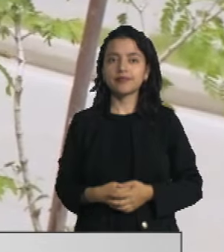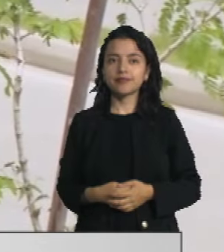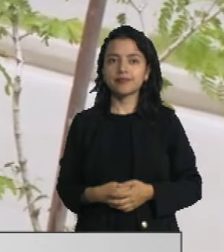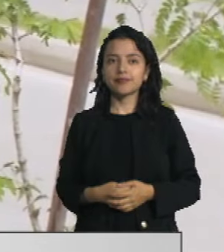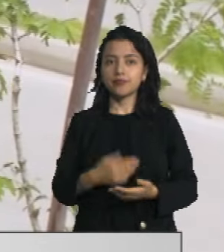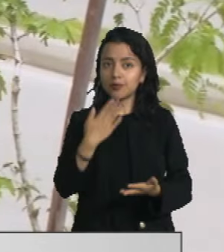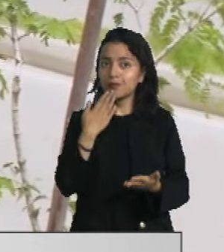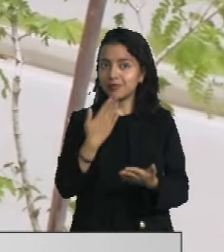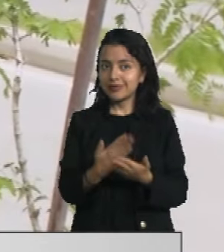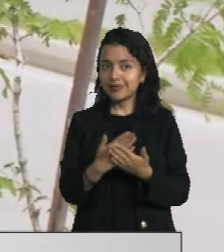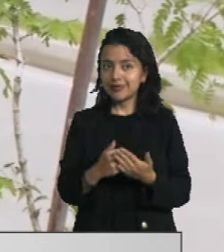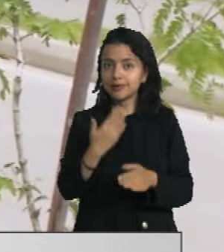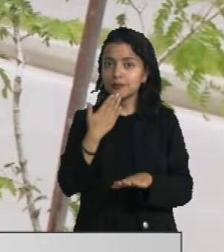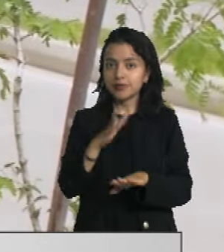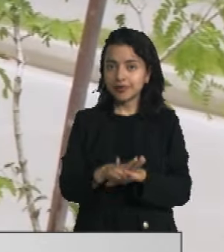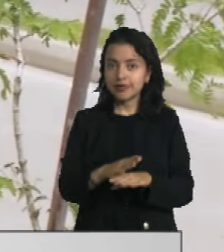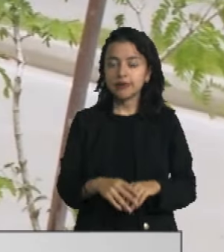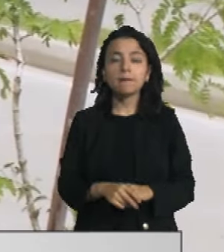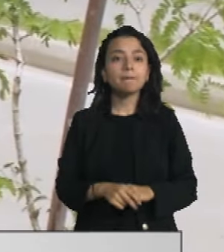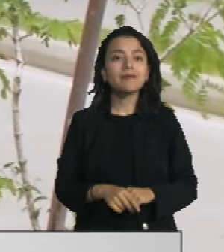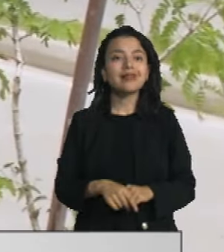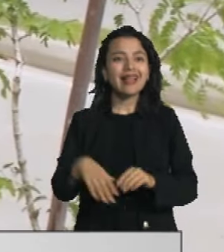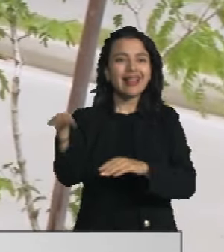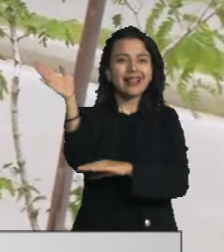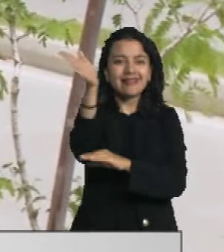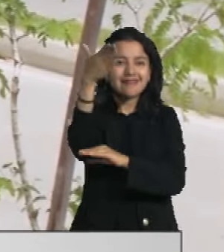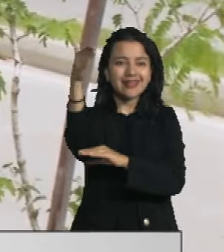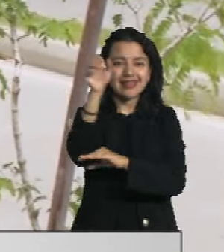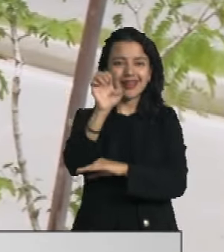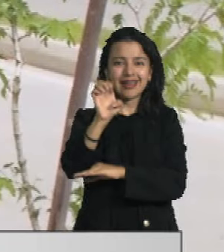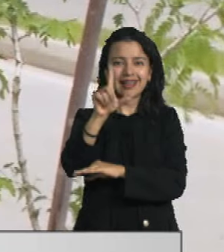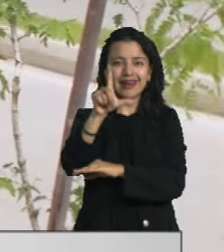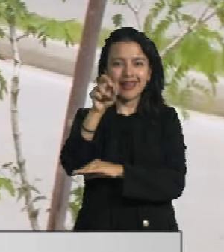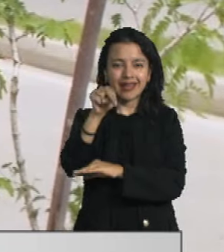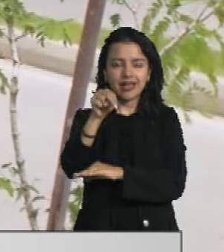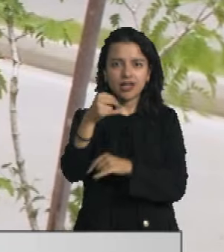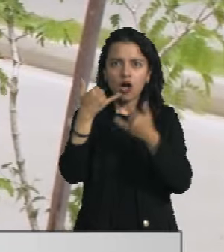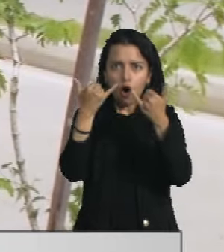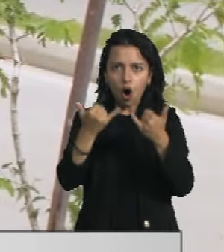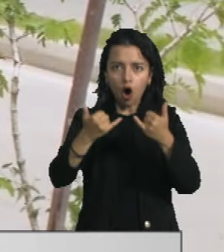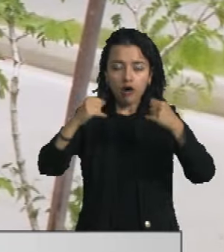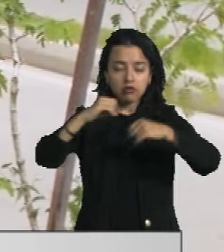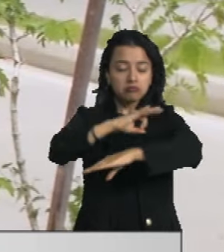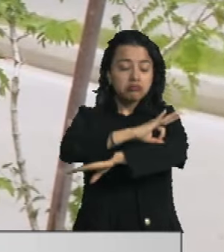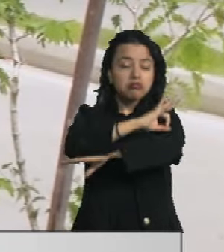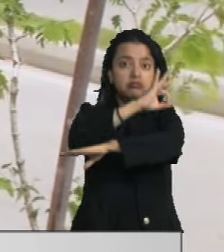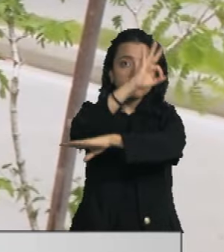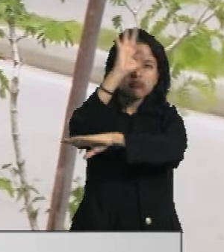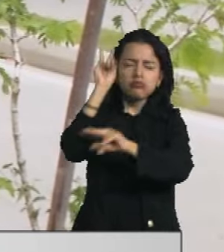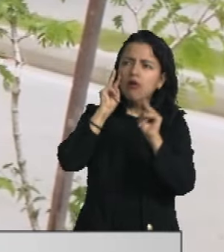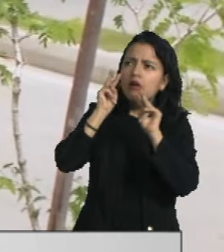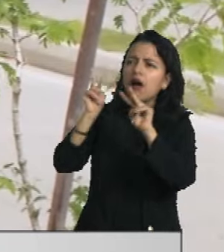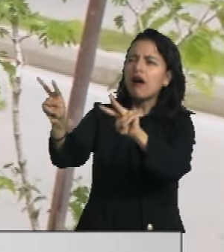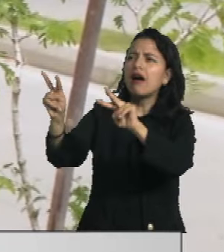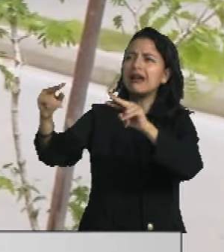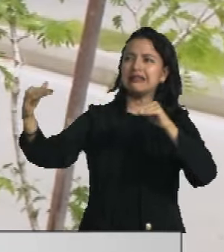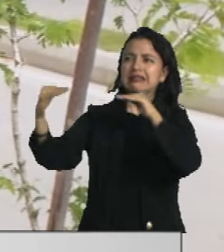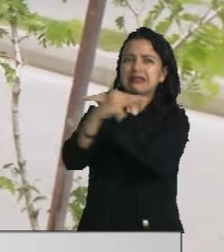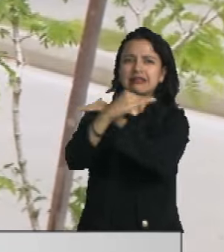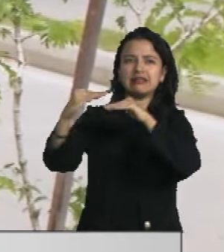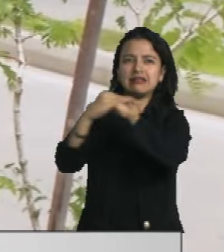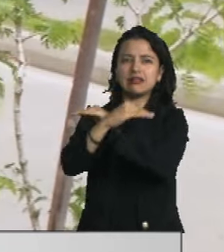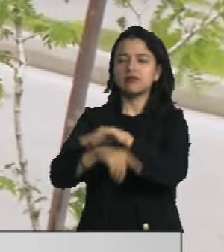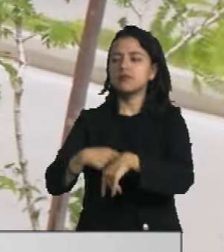Muchas gracias, muy buenas tardes. La bandera del ELN fue descubierta en el amanecer de este jueves en la carretera oriental entre